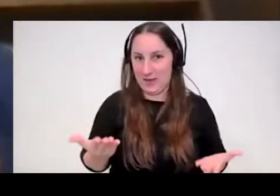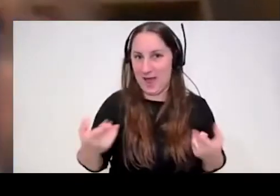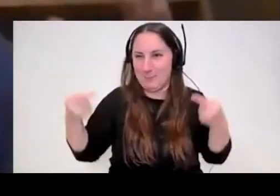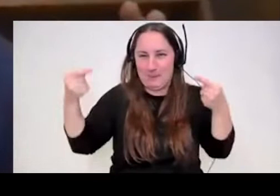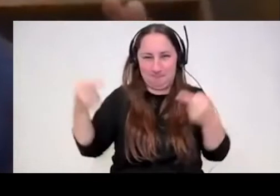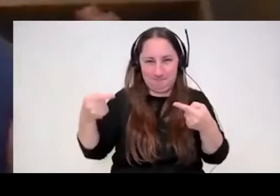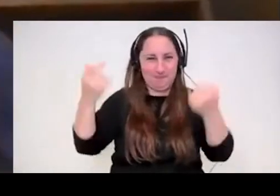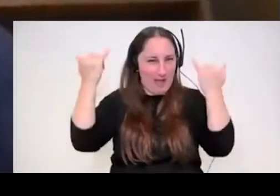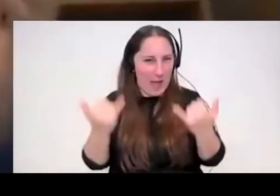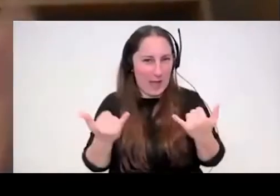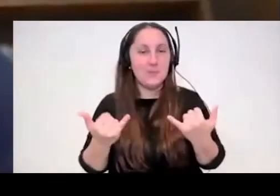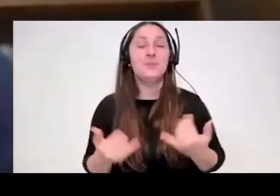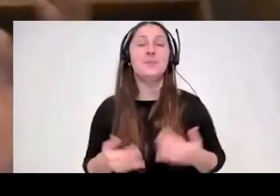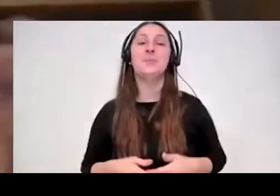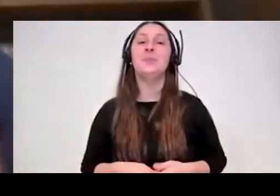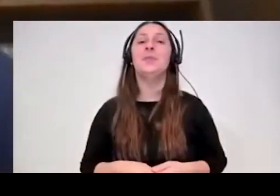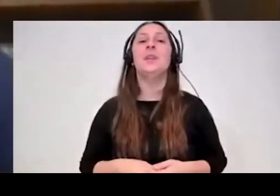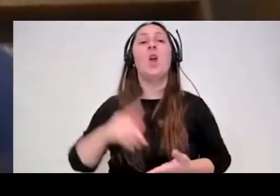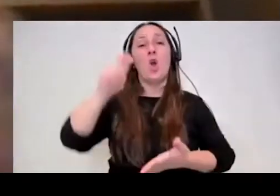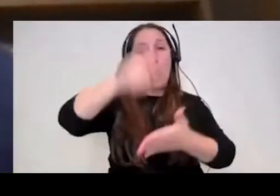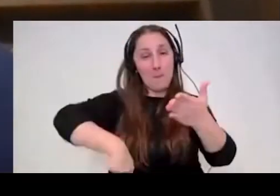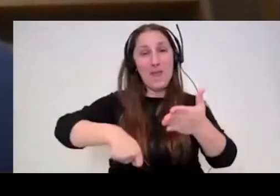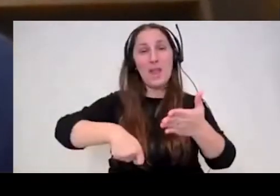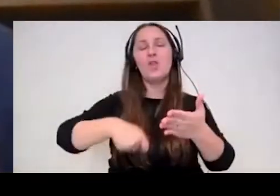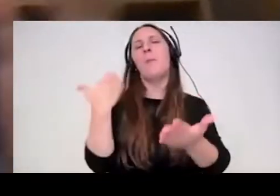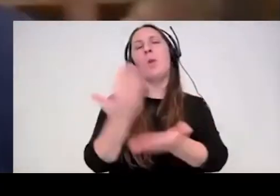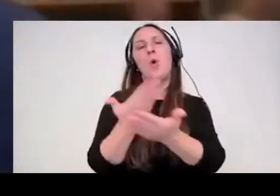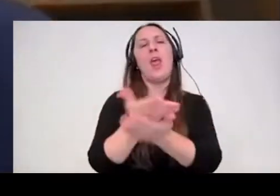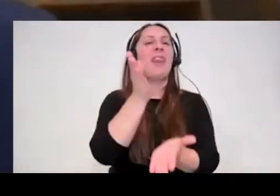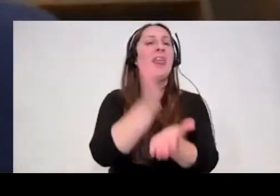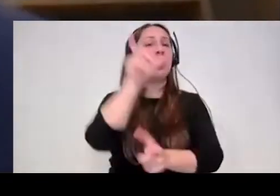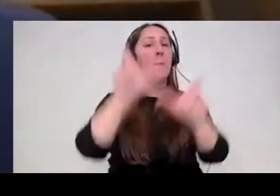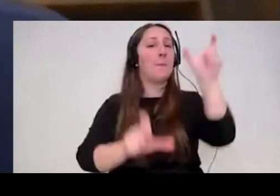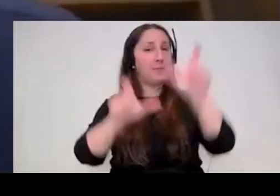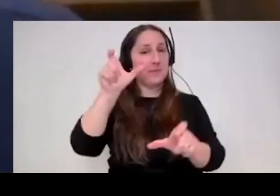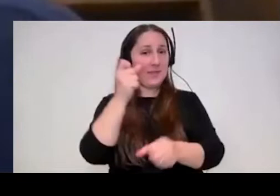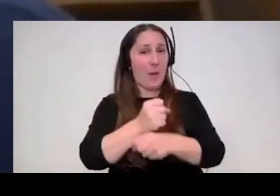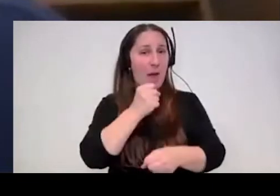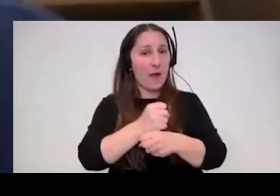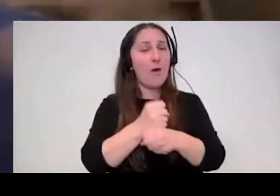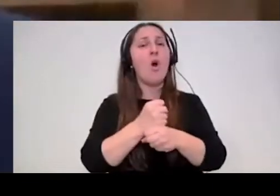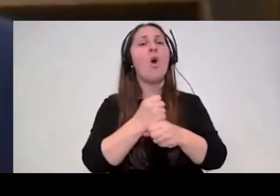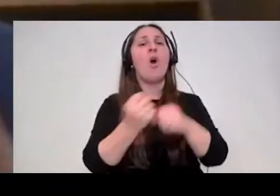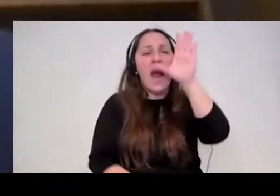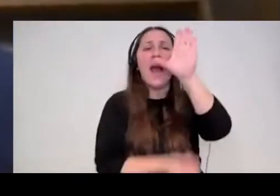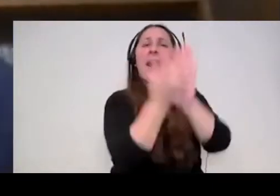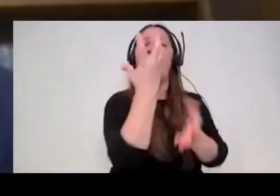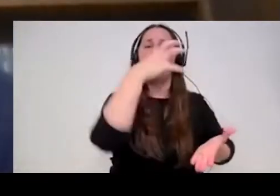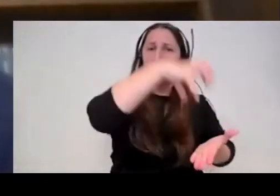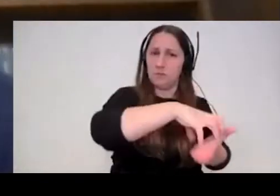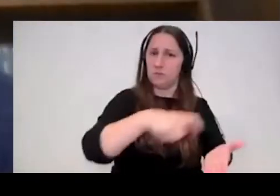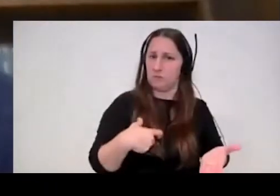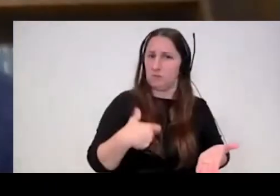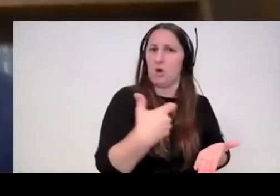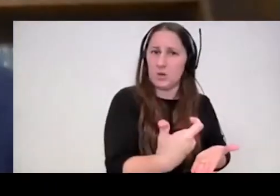se plantea en el convenio, por ejemplo, el derecho de los trabajadores a constituir organizaciones y darse las organizaciones